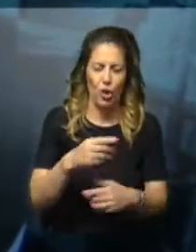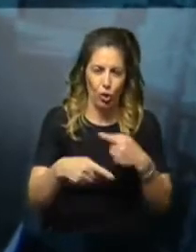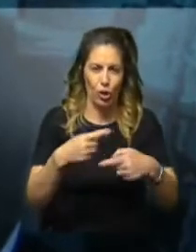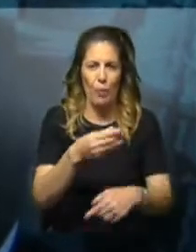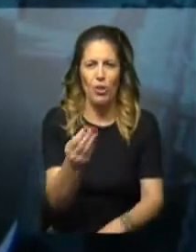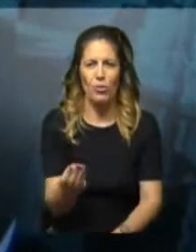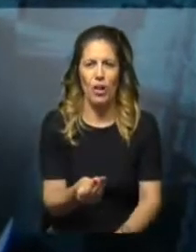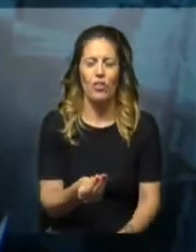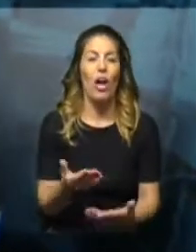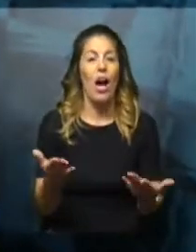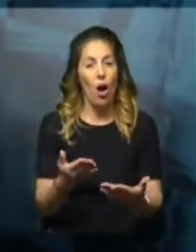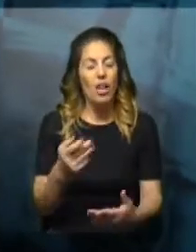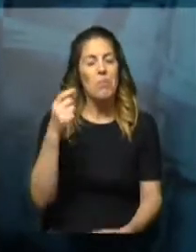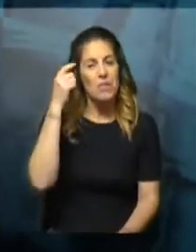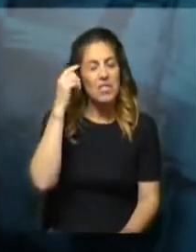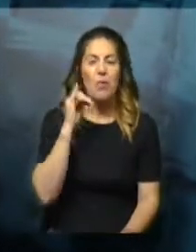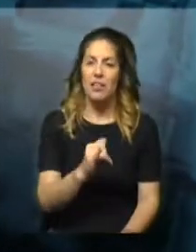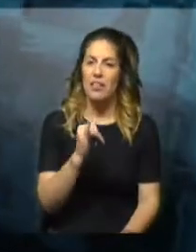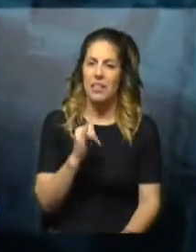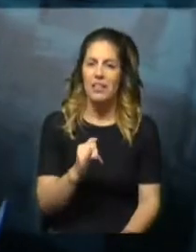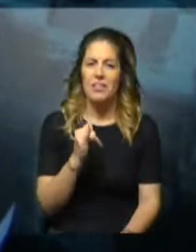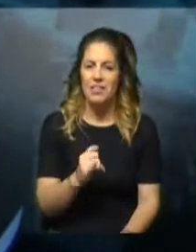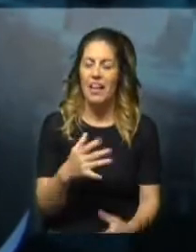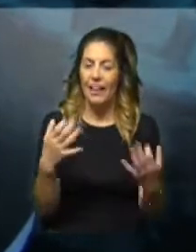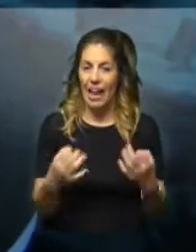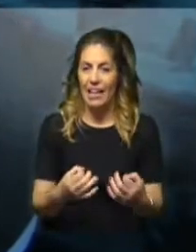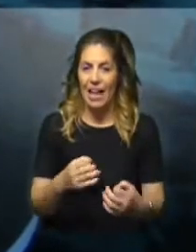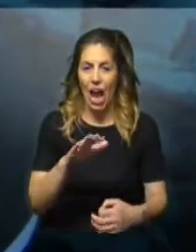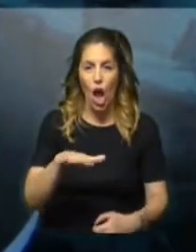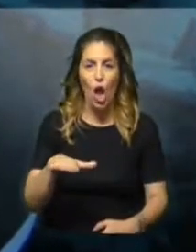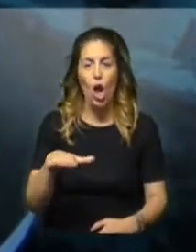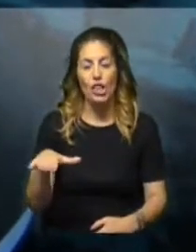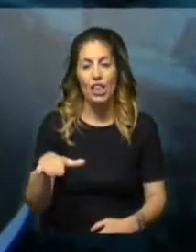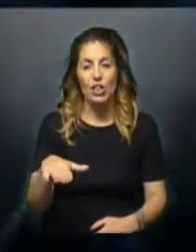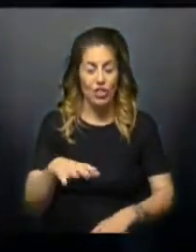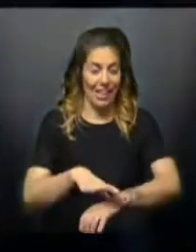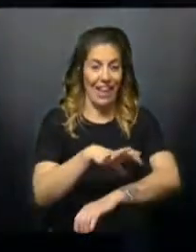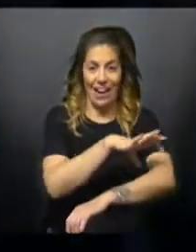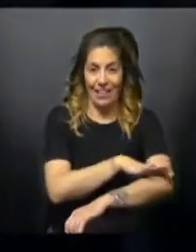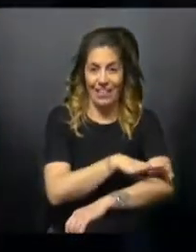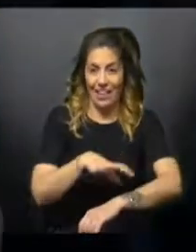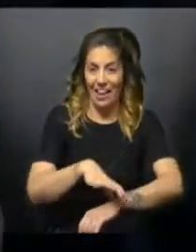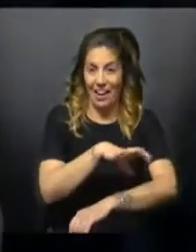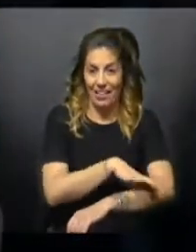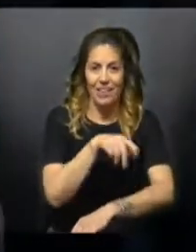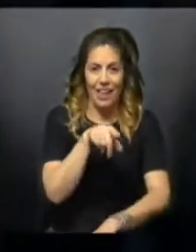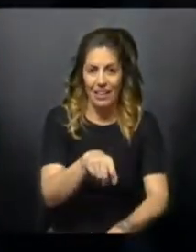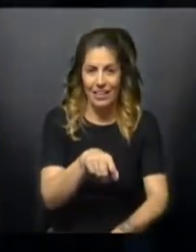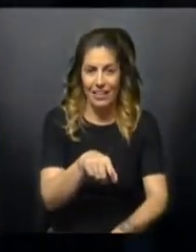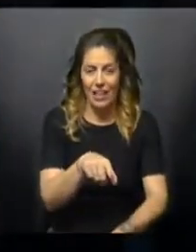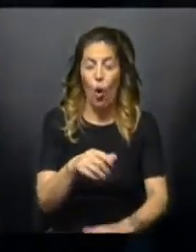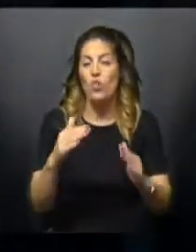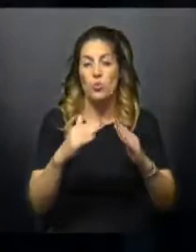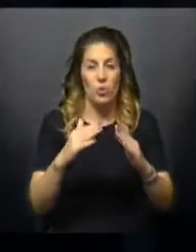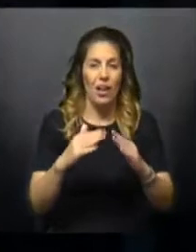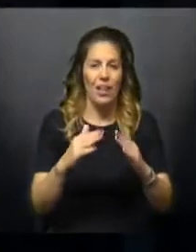Miguel pensando que sí que efectivamente digo en realidad los niños en el jardín de infantes no O sea este o